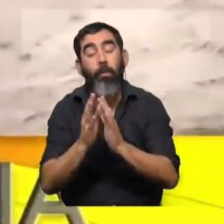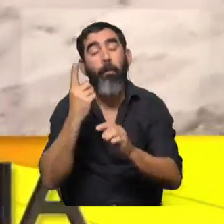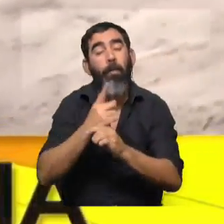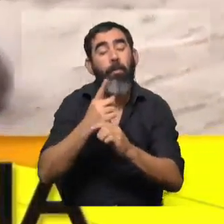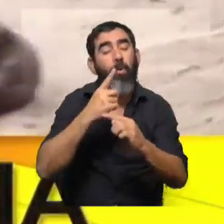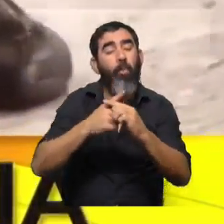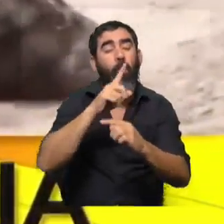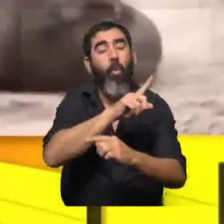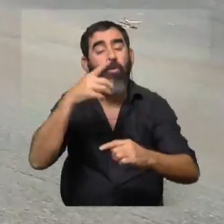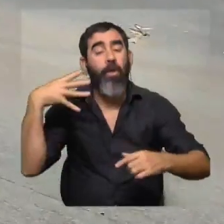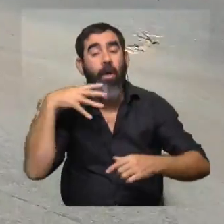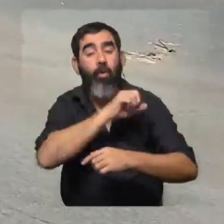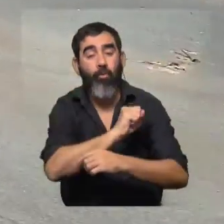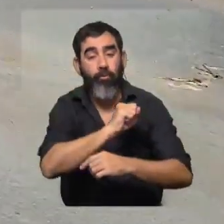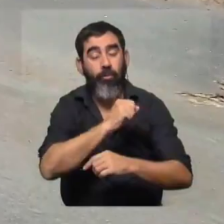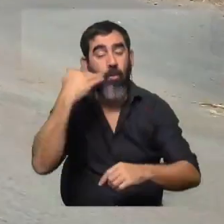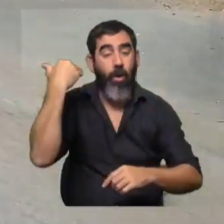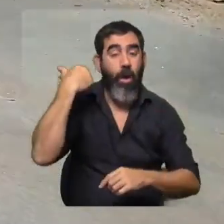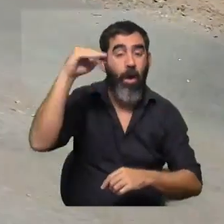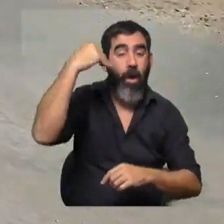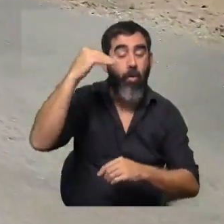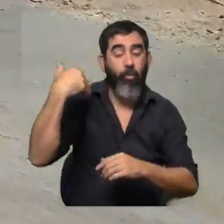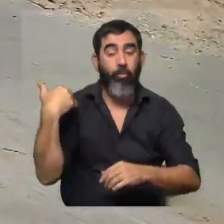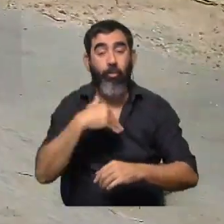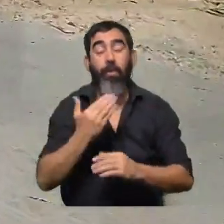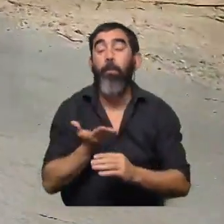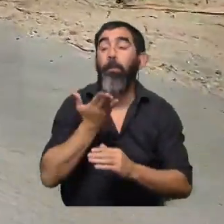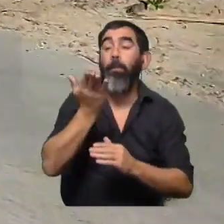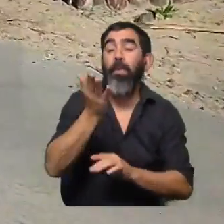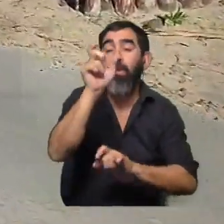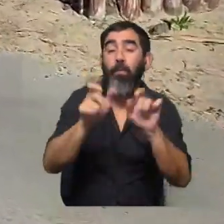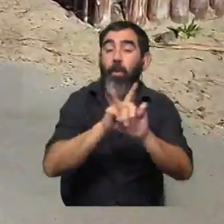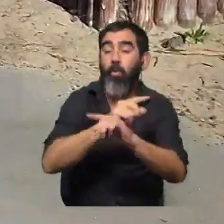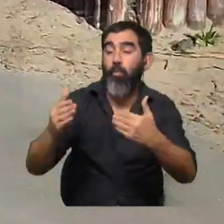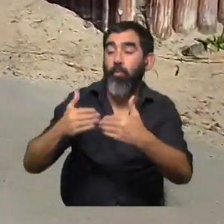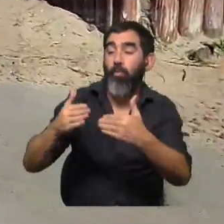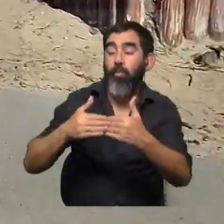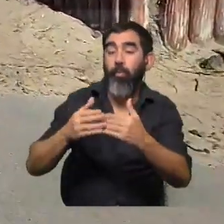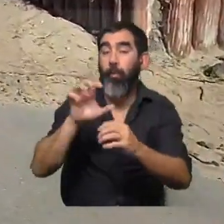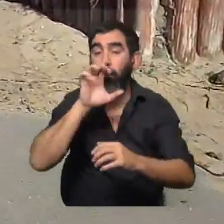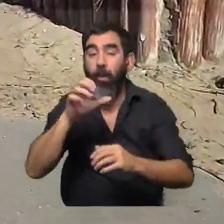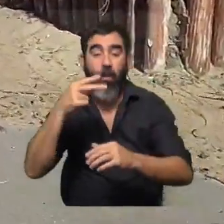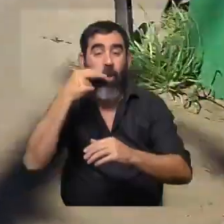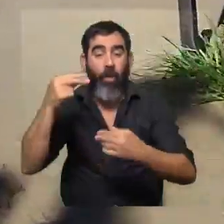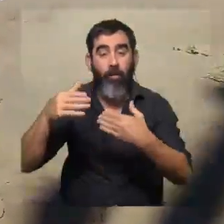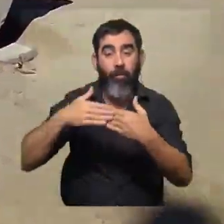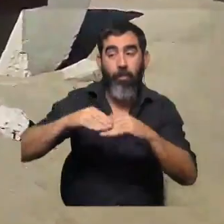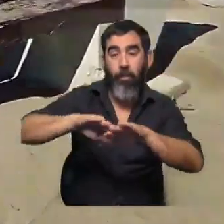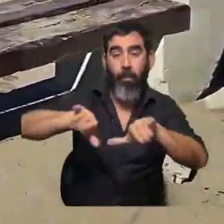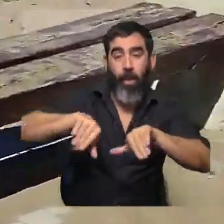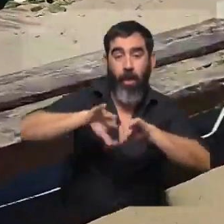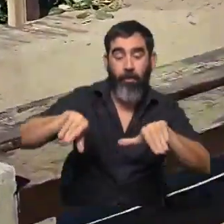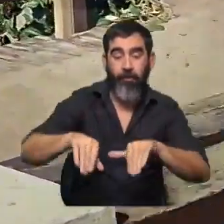agosto en Tierra del Fuego. Las autoridades del vecino país piden a la gente que no se acerque con sus mascotas a la playa donde